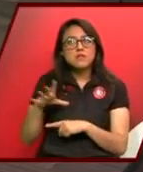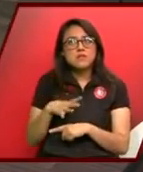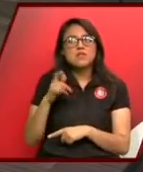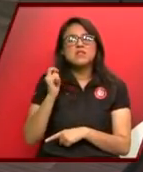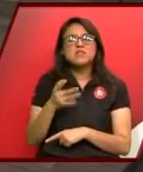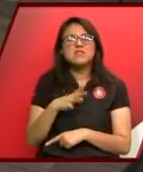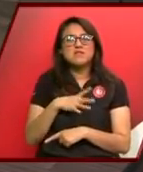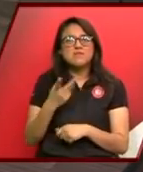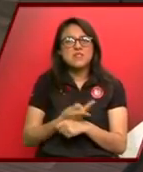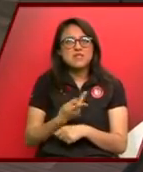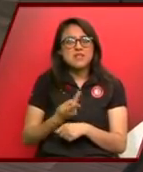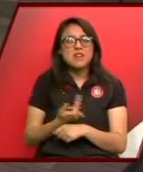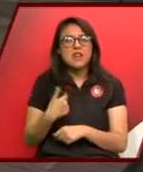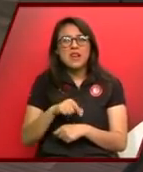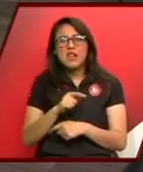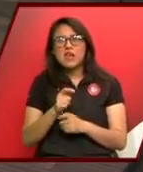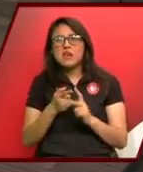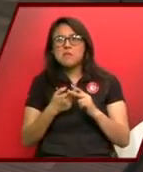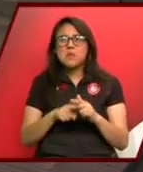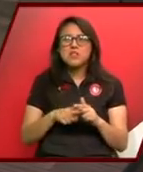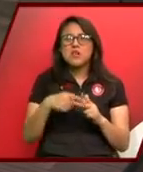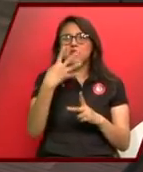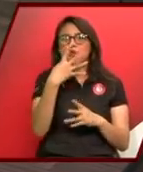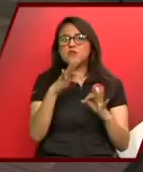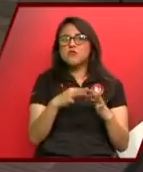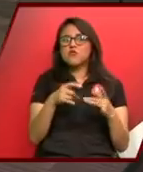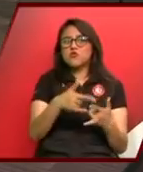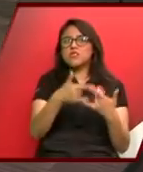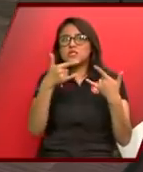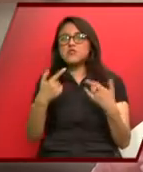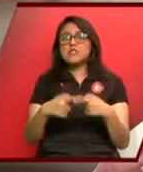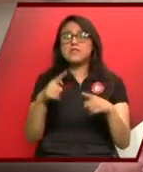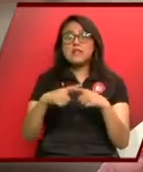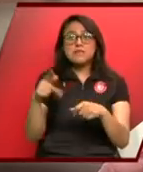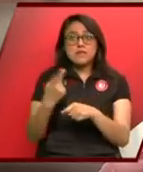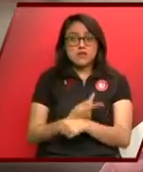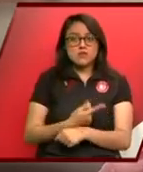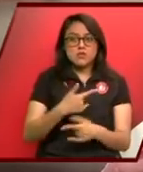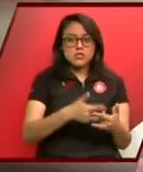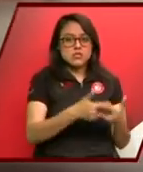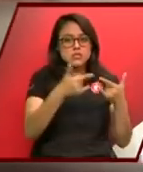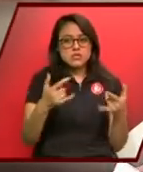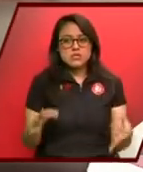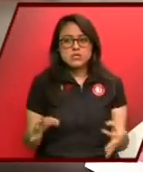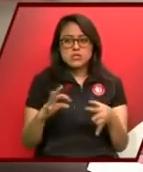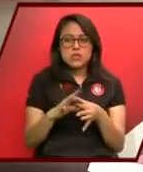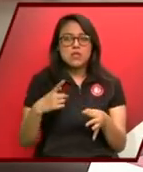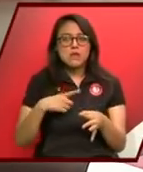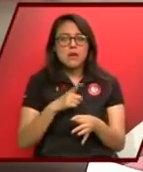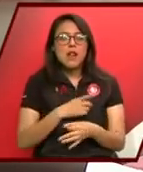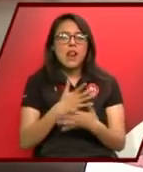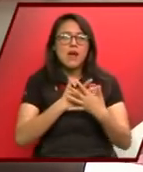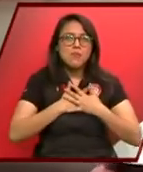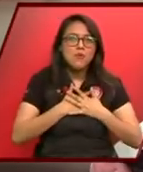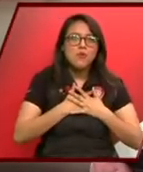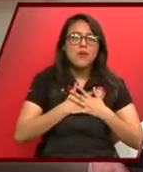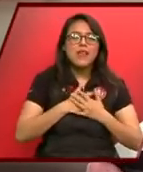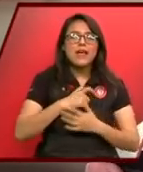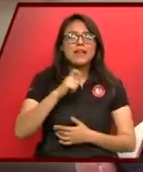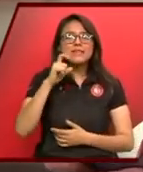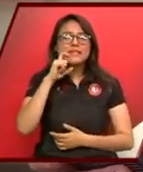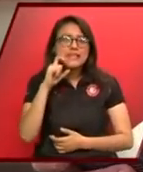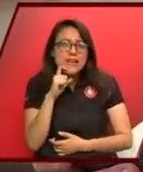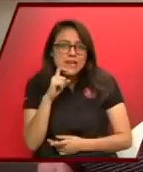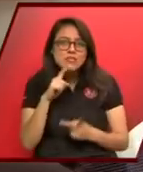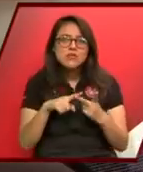narra, en entretejiendo cuatro historias de diferentes personajes entre ellos, y donde por supuesto tiene que haber el amor, el sexo,